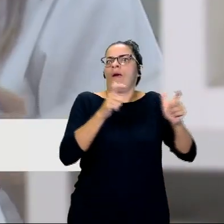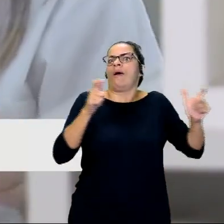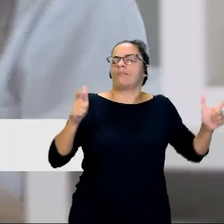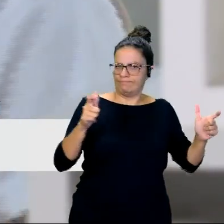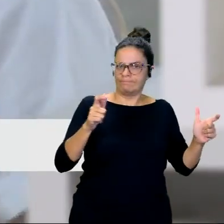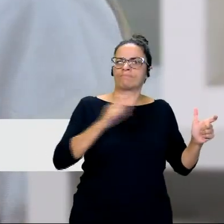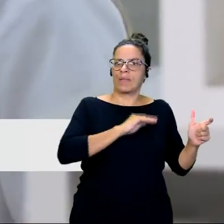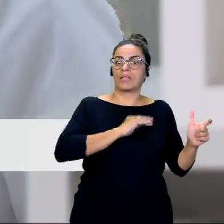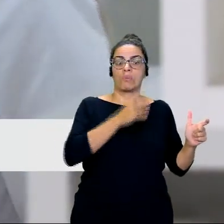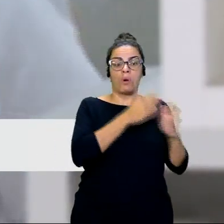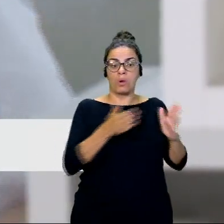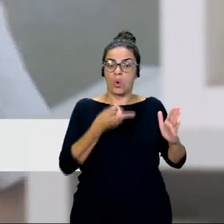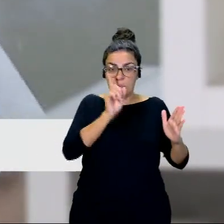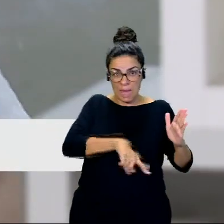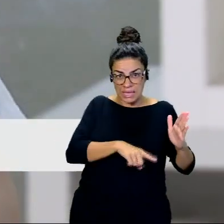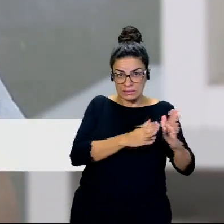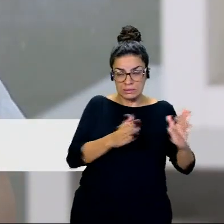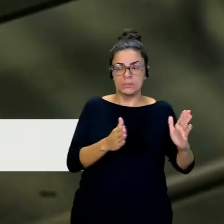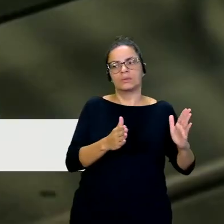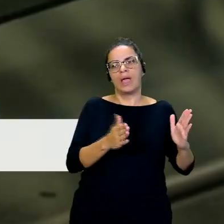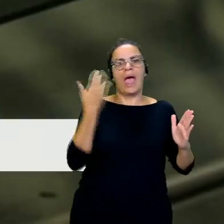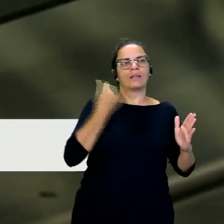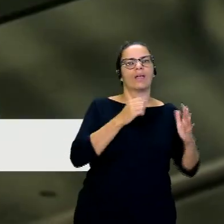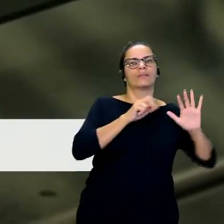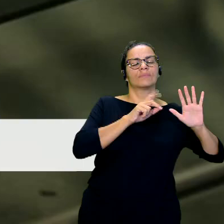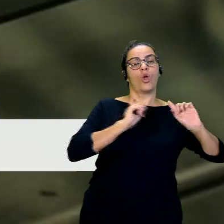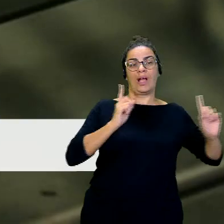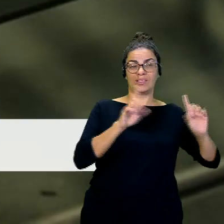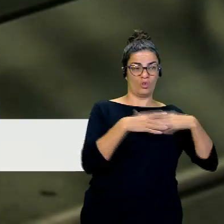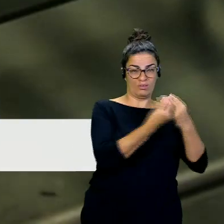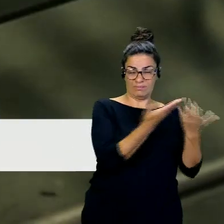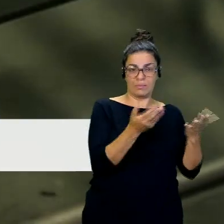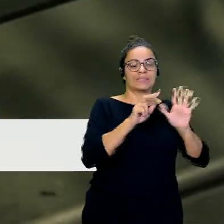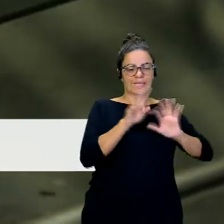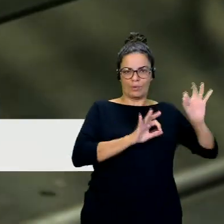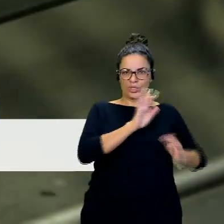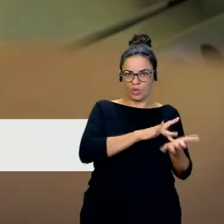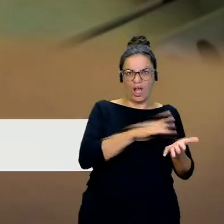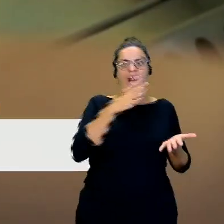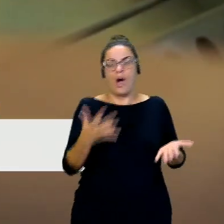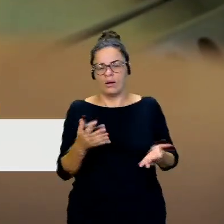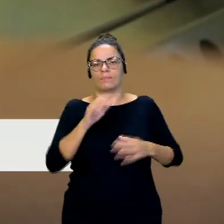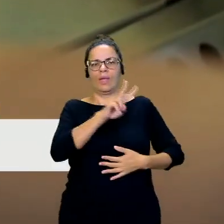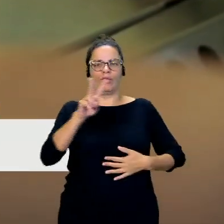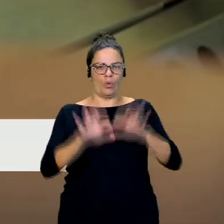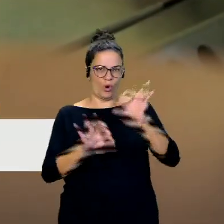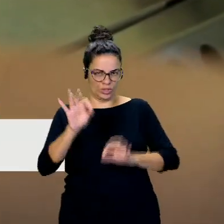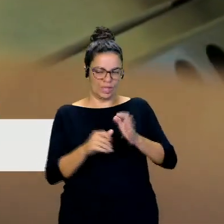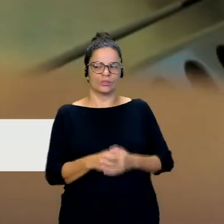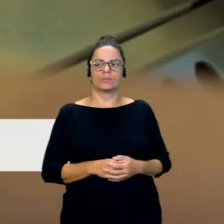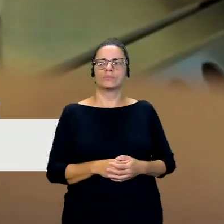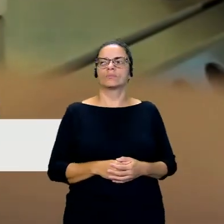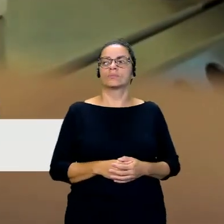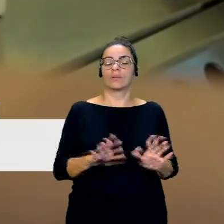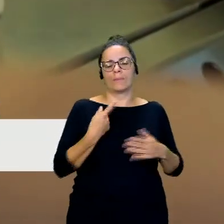En apenas un mes ha pasado de representar el 7% de los casos globales a alcanzar el 22%. Hablamos en este caso de